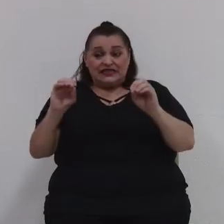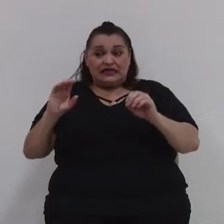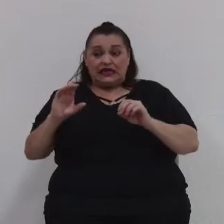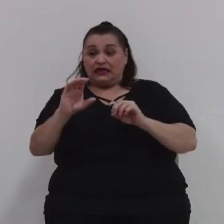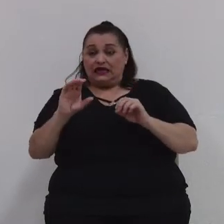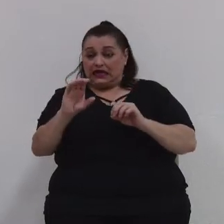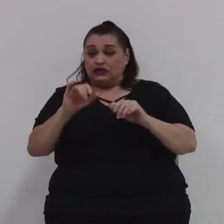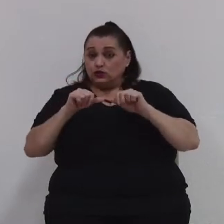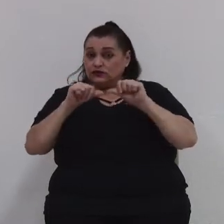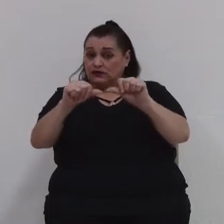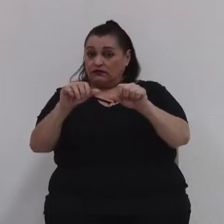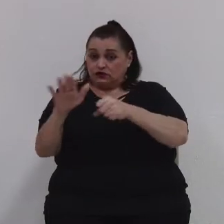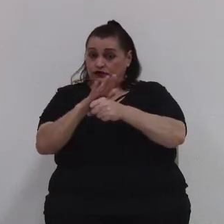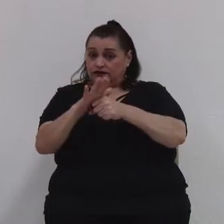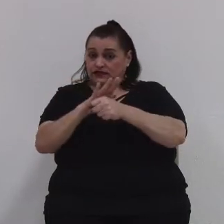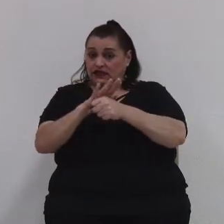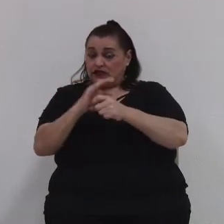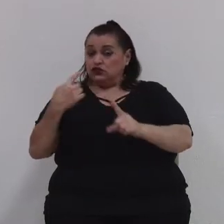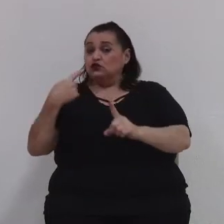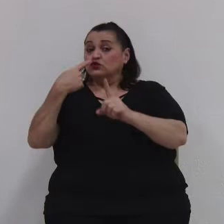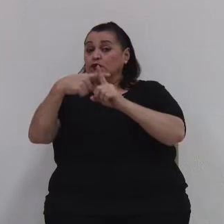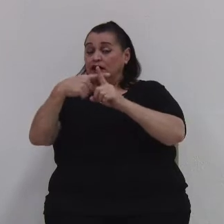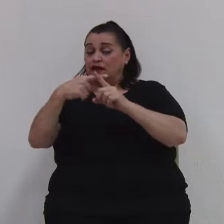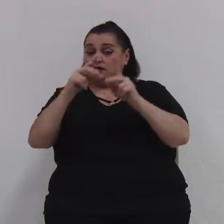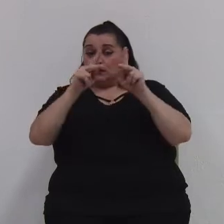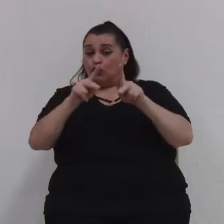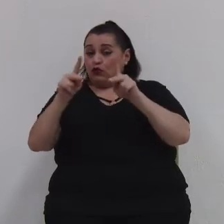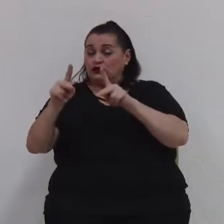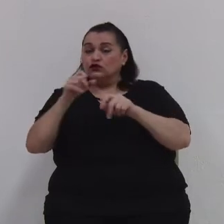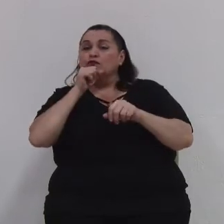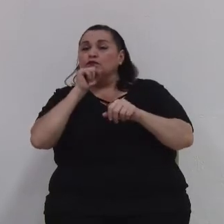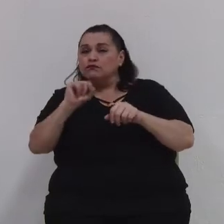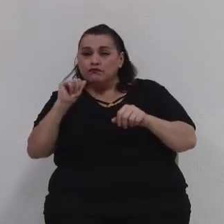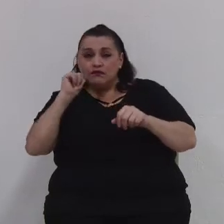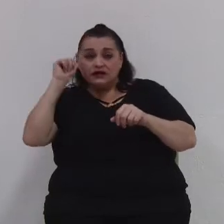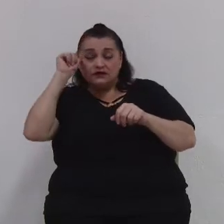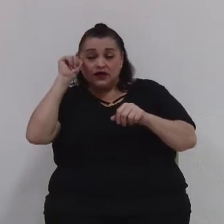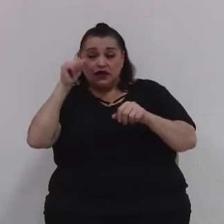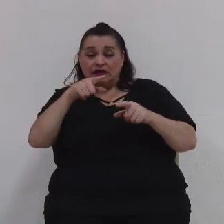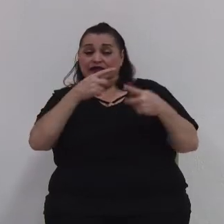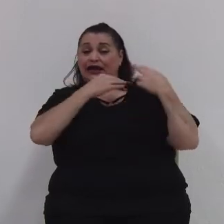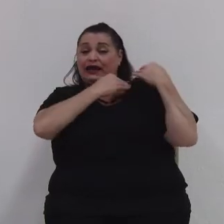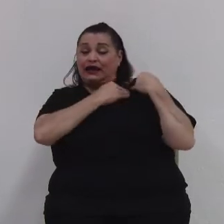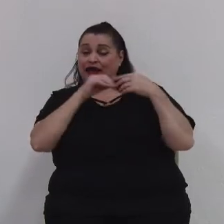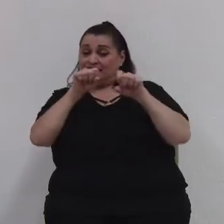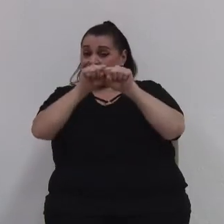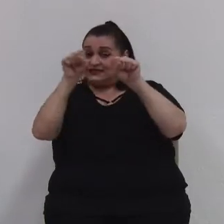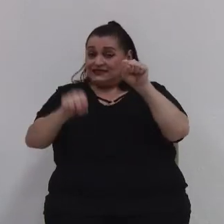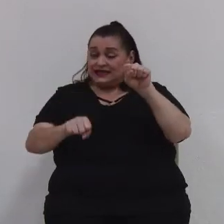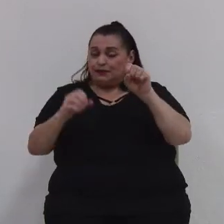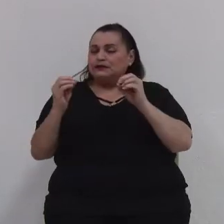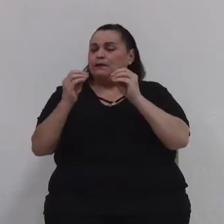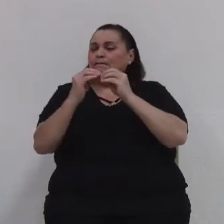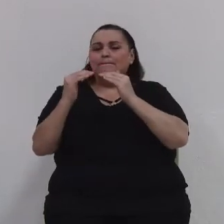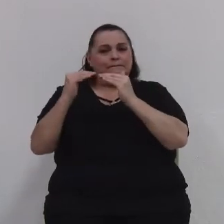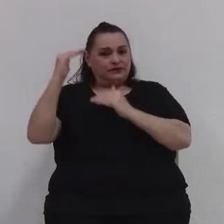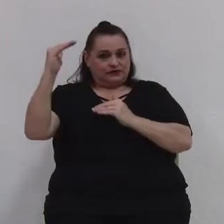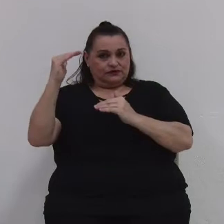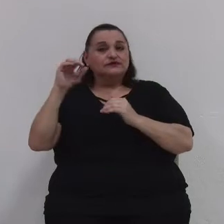estables y suficientes, sumadas a una población envejecida, las cargas de estos sistemas serán cada vez